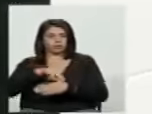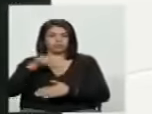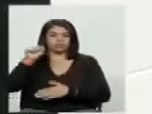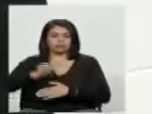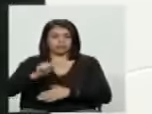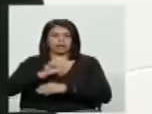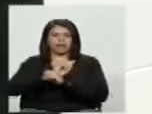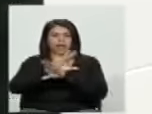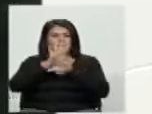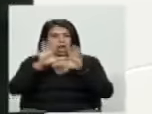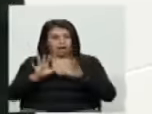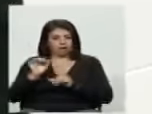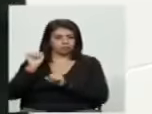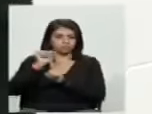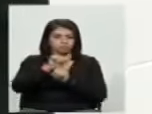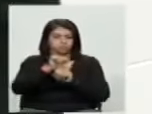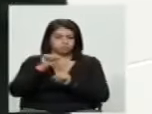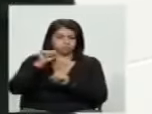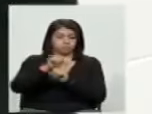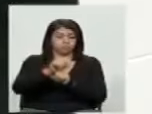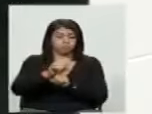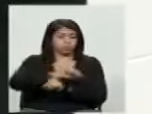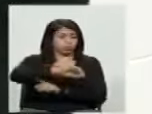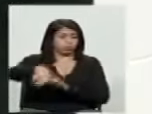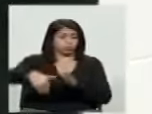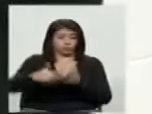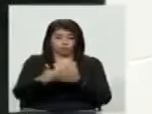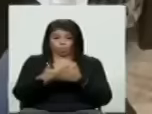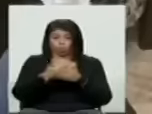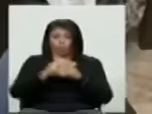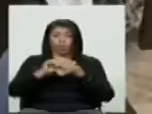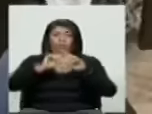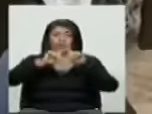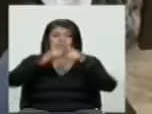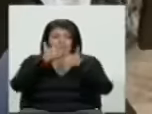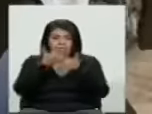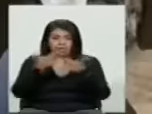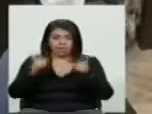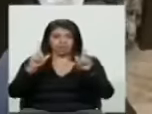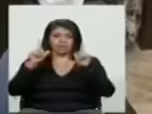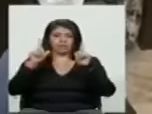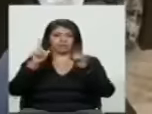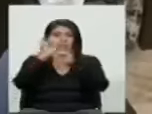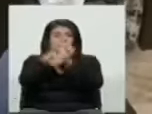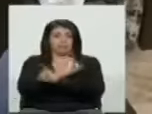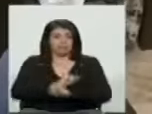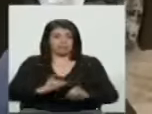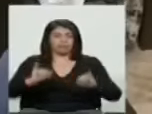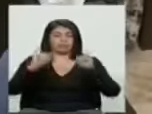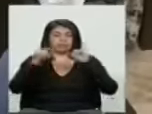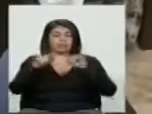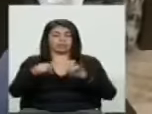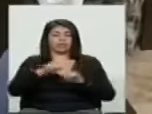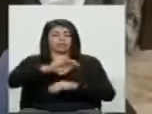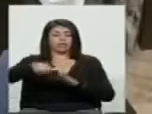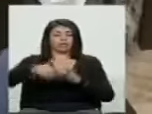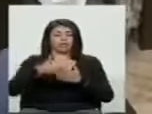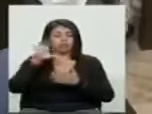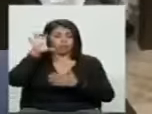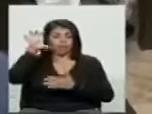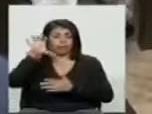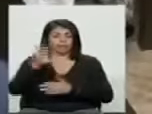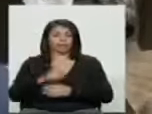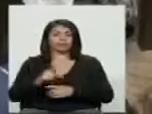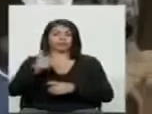nosotros sí estamos dando la lucha para que la humanidad se siga manteniendo libre. independiente, para que nuestro país siga